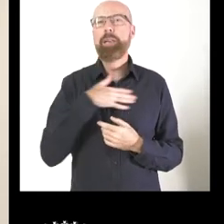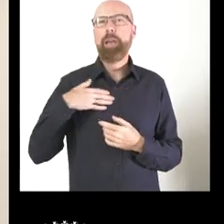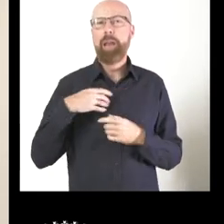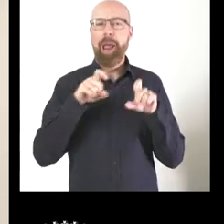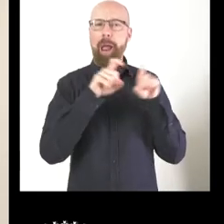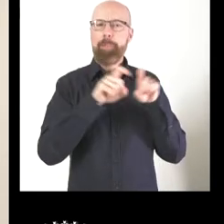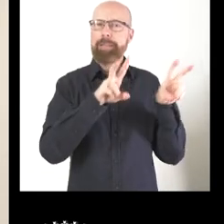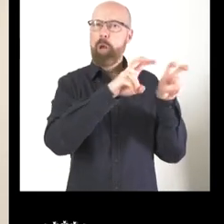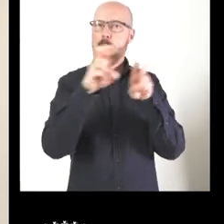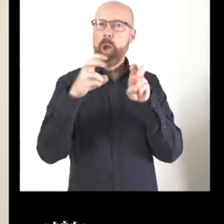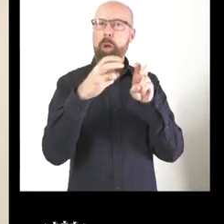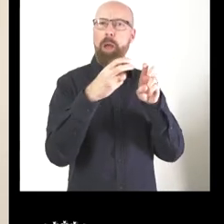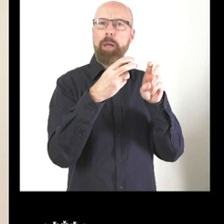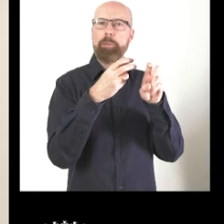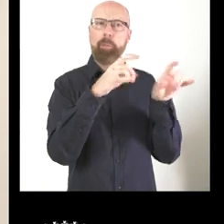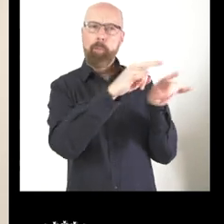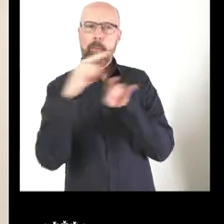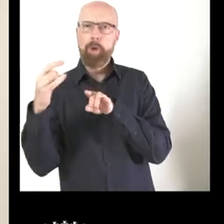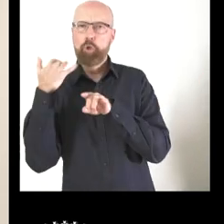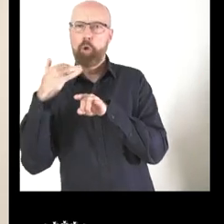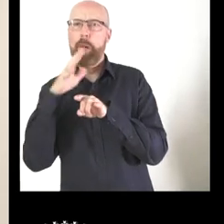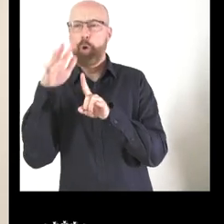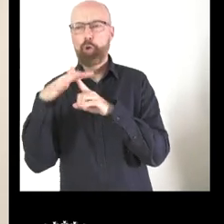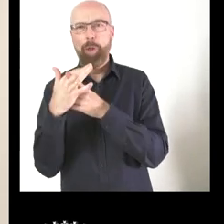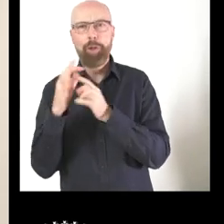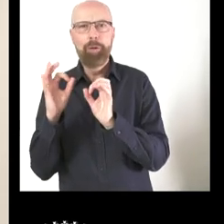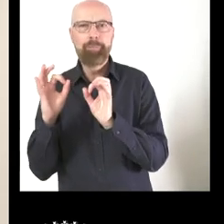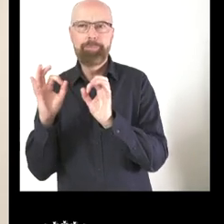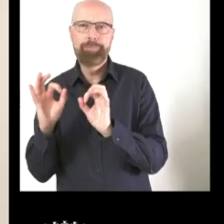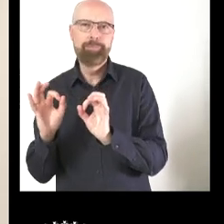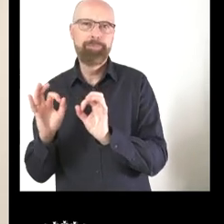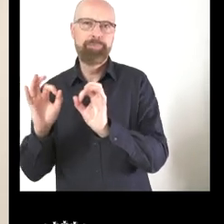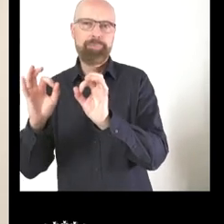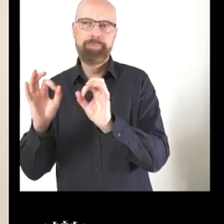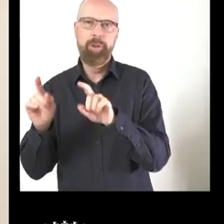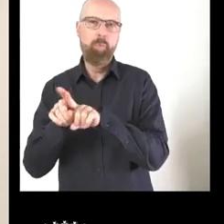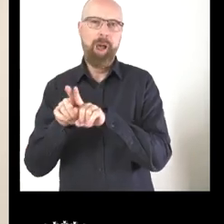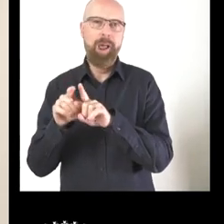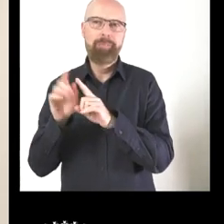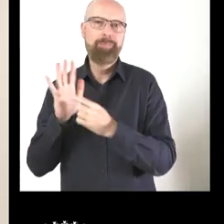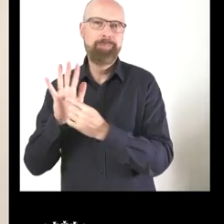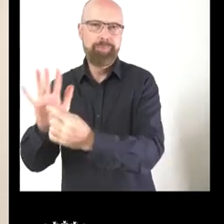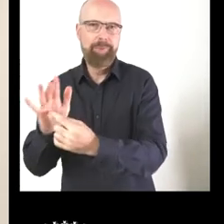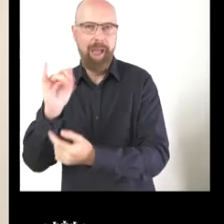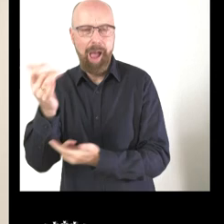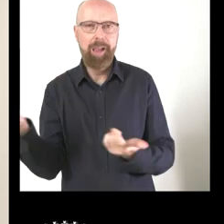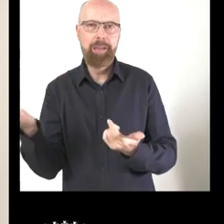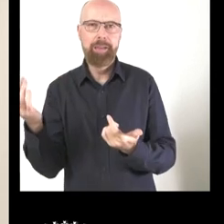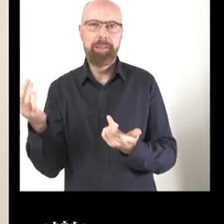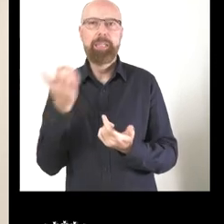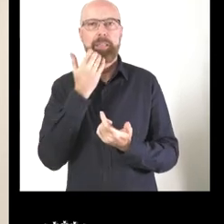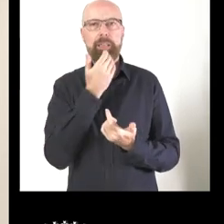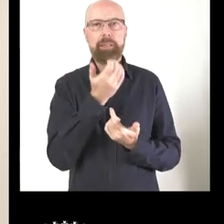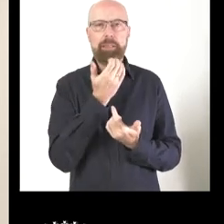su situación es especialmente desfavorable si se siguen extendiendo estas políticas que entiendo que sí que son beneficiosas y que el avance de la región